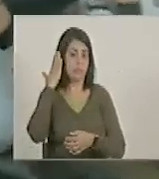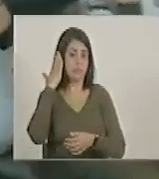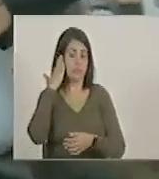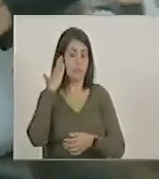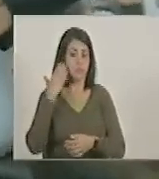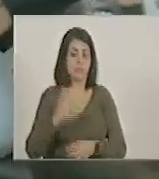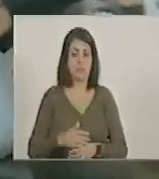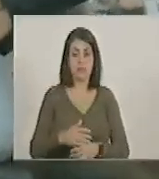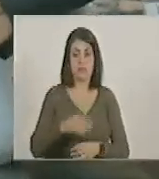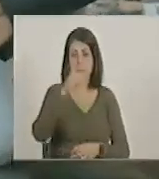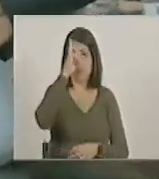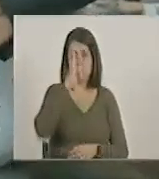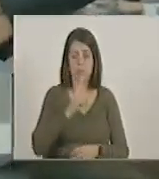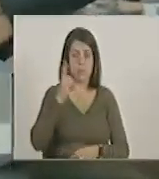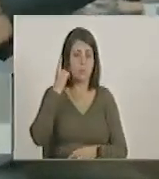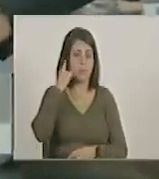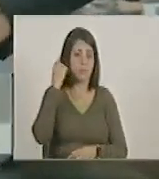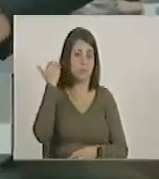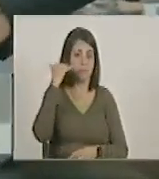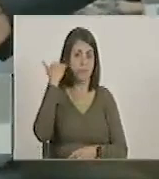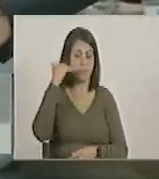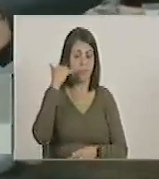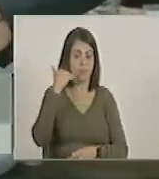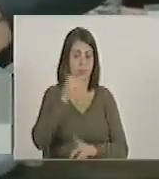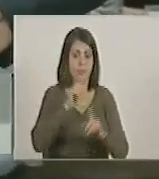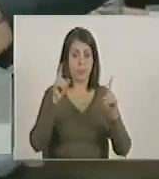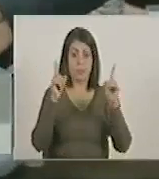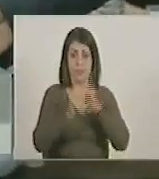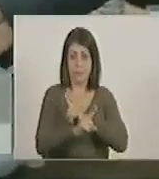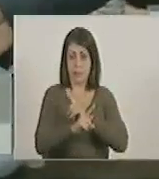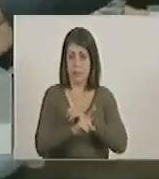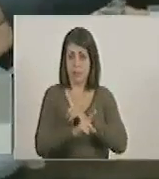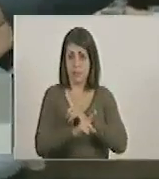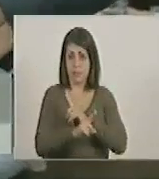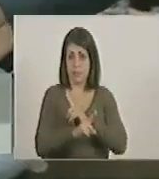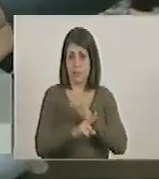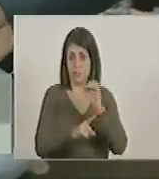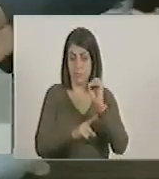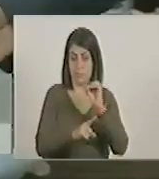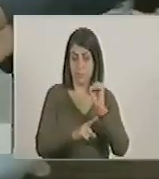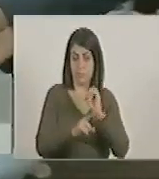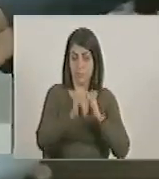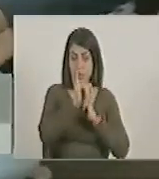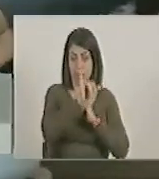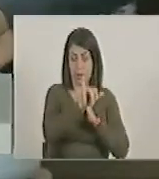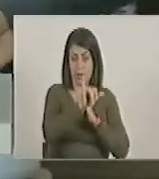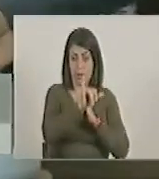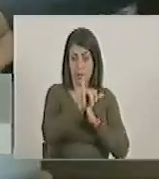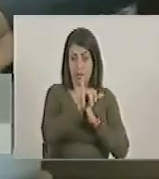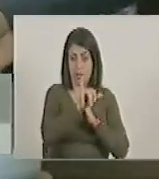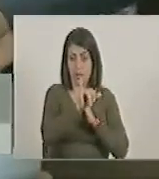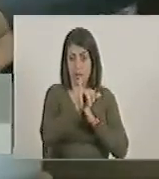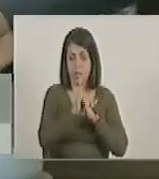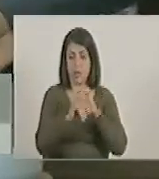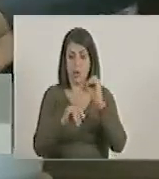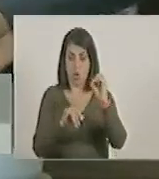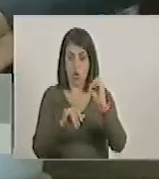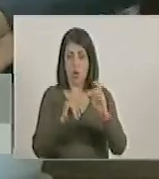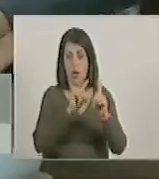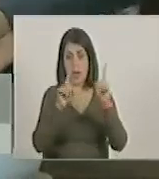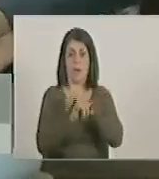y con discapacidad auditiva. Sustituir el O, el I por el O por